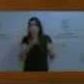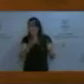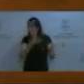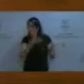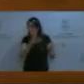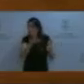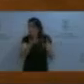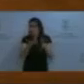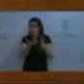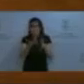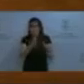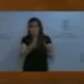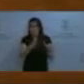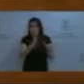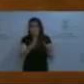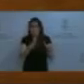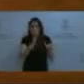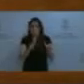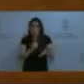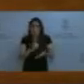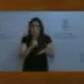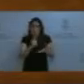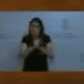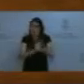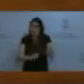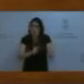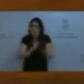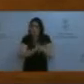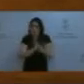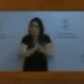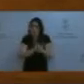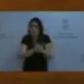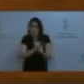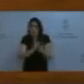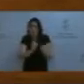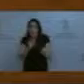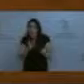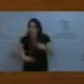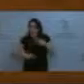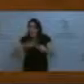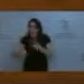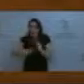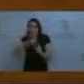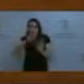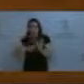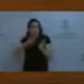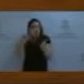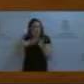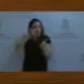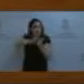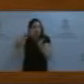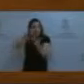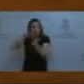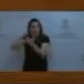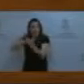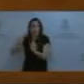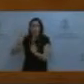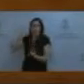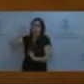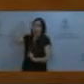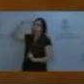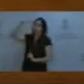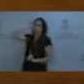prácticamente un montante importante de una herencia, ojo, por la que ha tributado toda su familia a lo largo de toda su vida